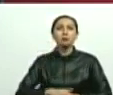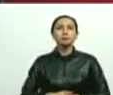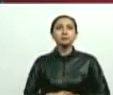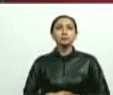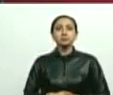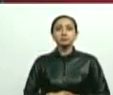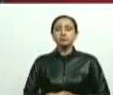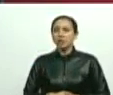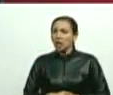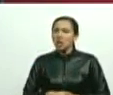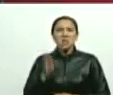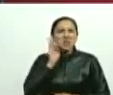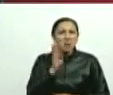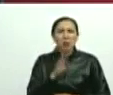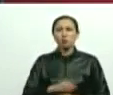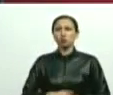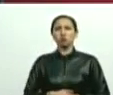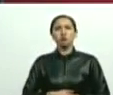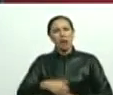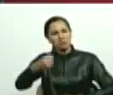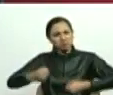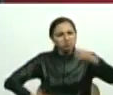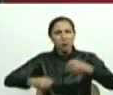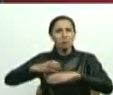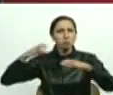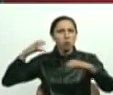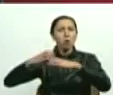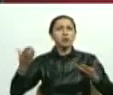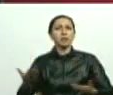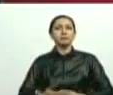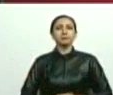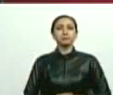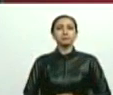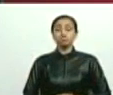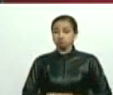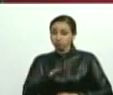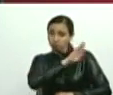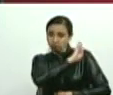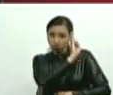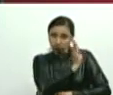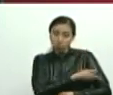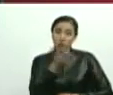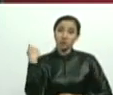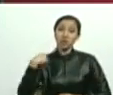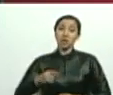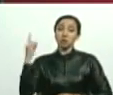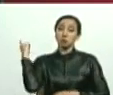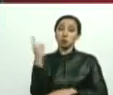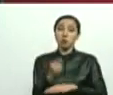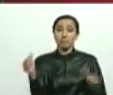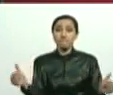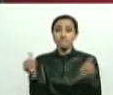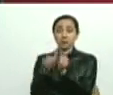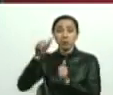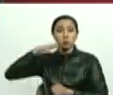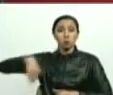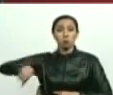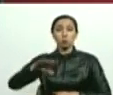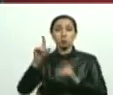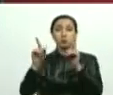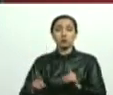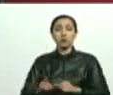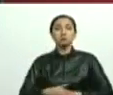de basura, de transporte. Es el poder de verdad, gobernar con el pueblo.